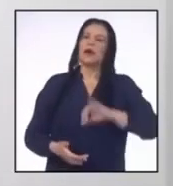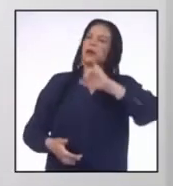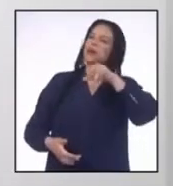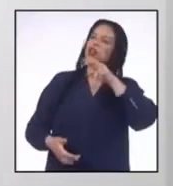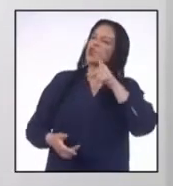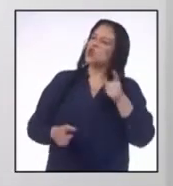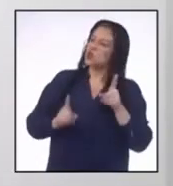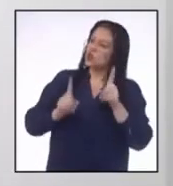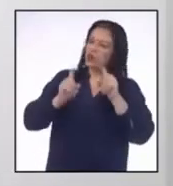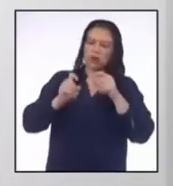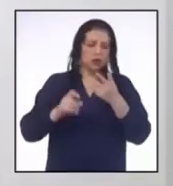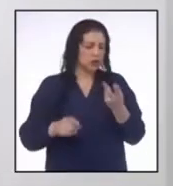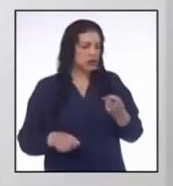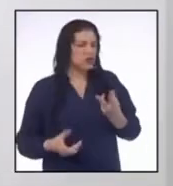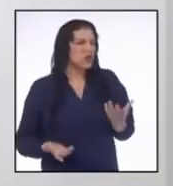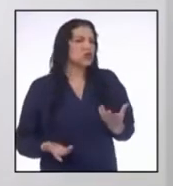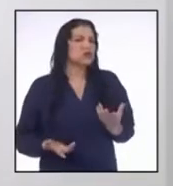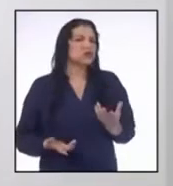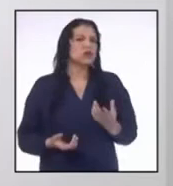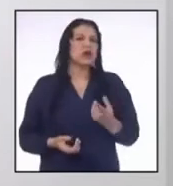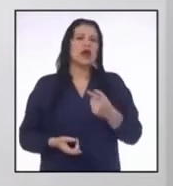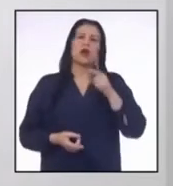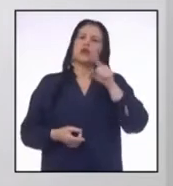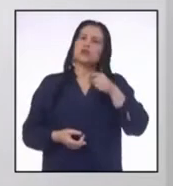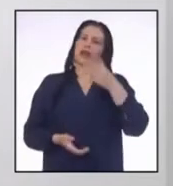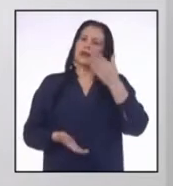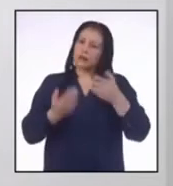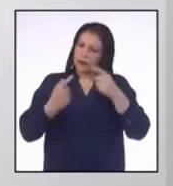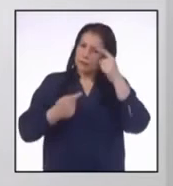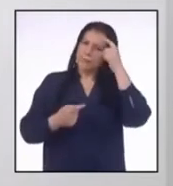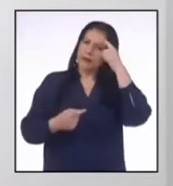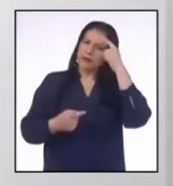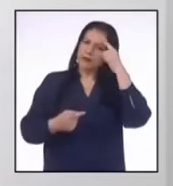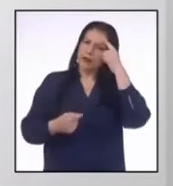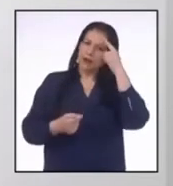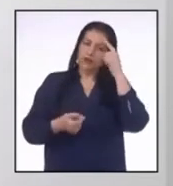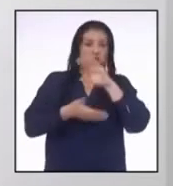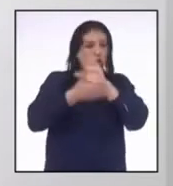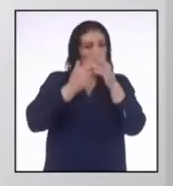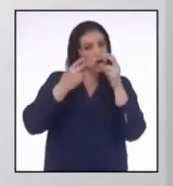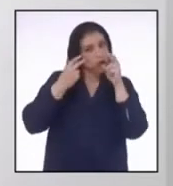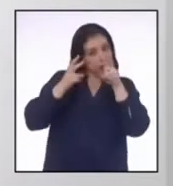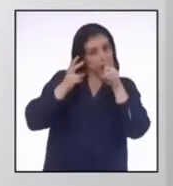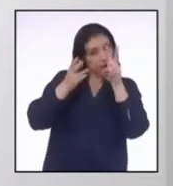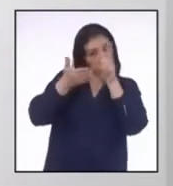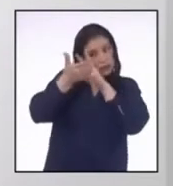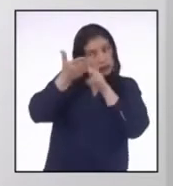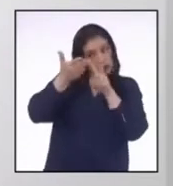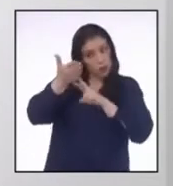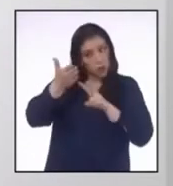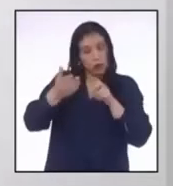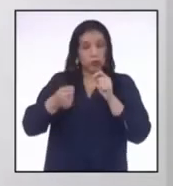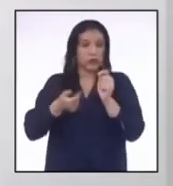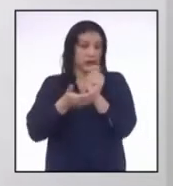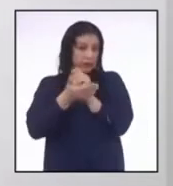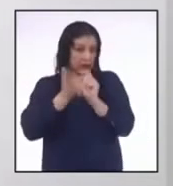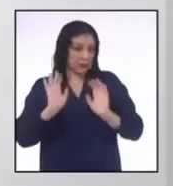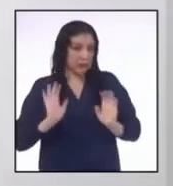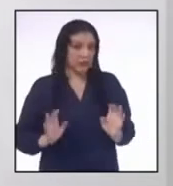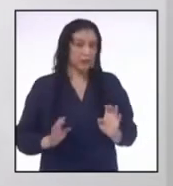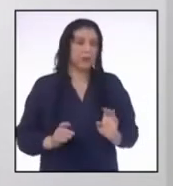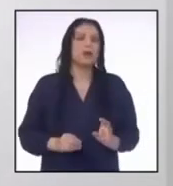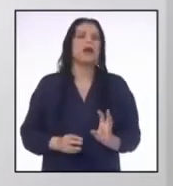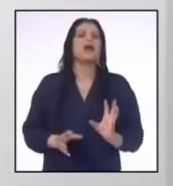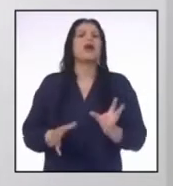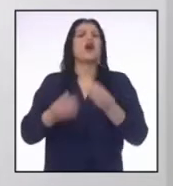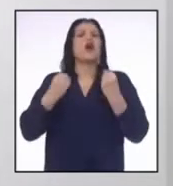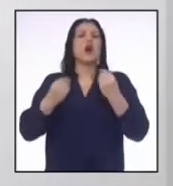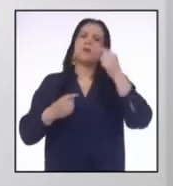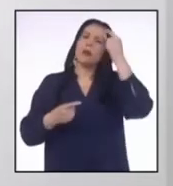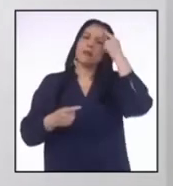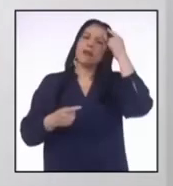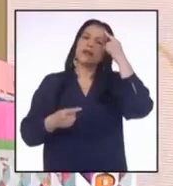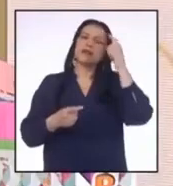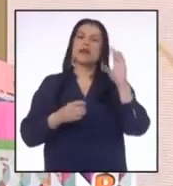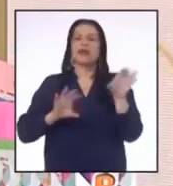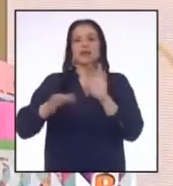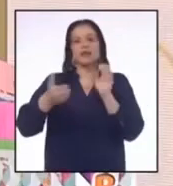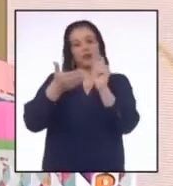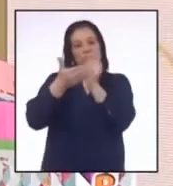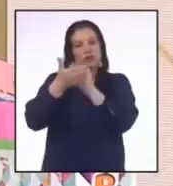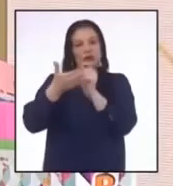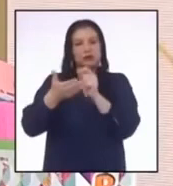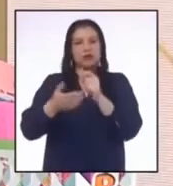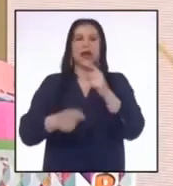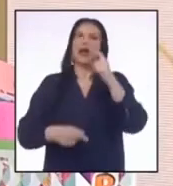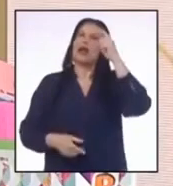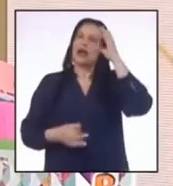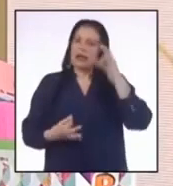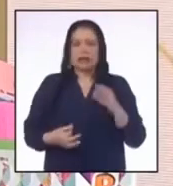Junior, Stephanie, ¿han considerado estos criterios mientras redactaban? ¿Cómo creen que les fue?